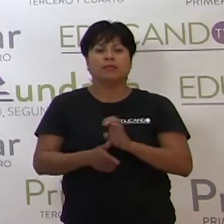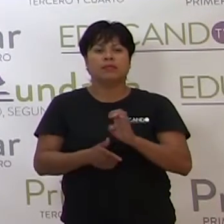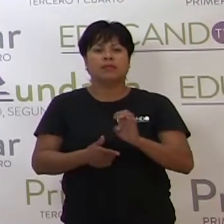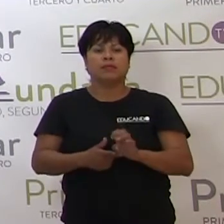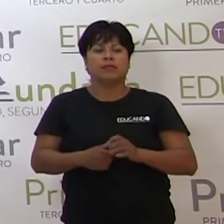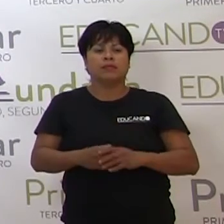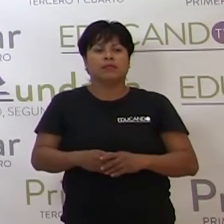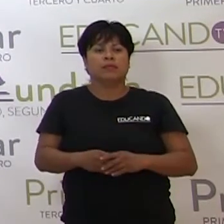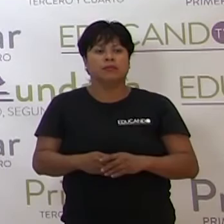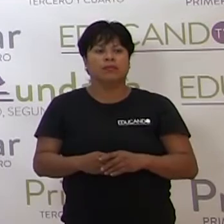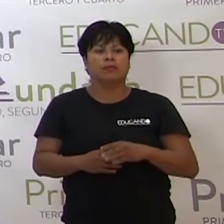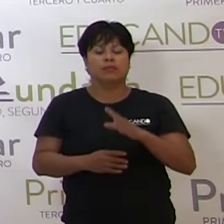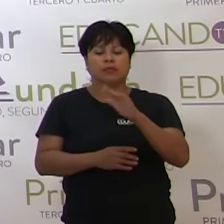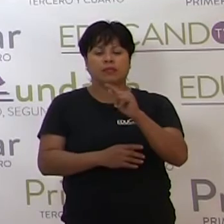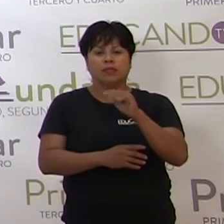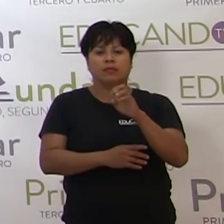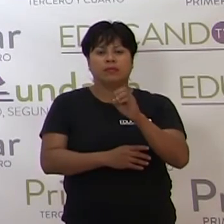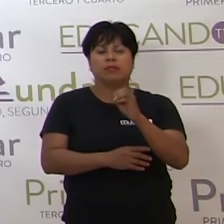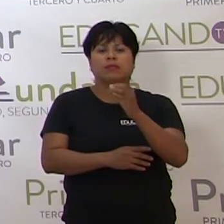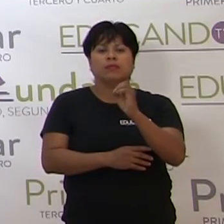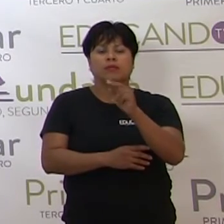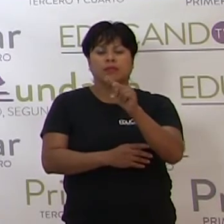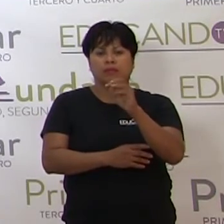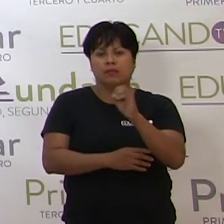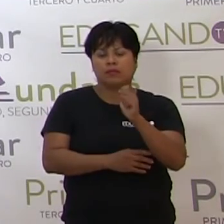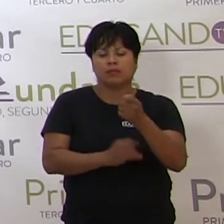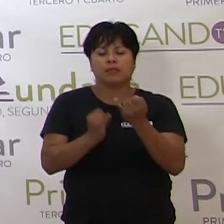Entonces, cateto opuesto es igual a